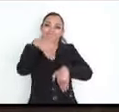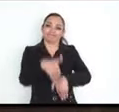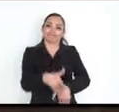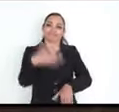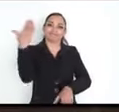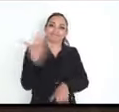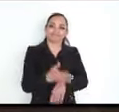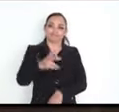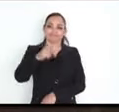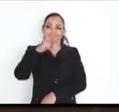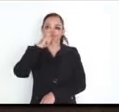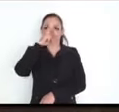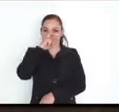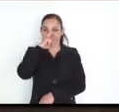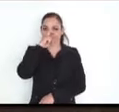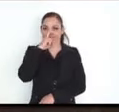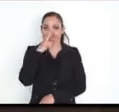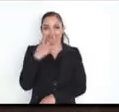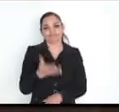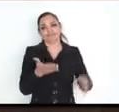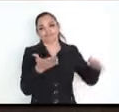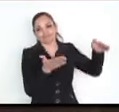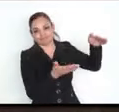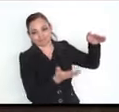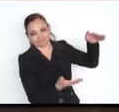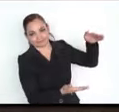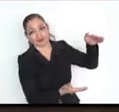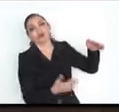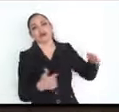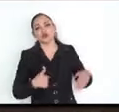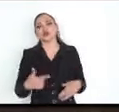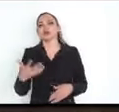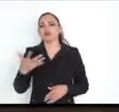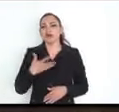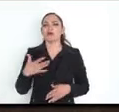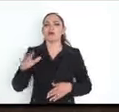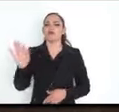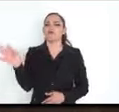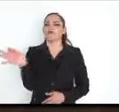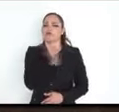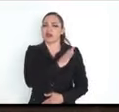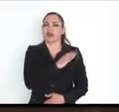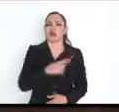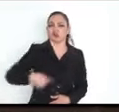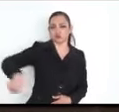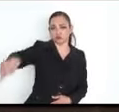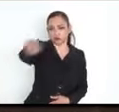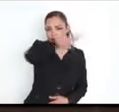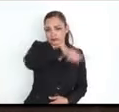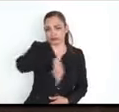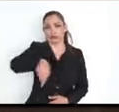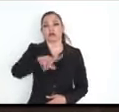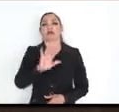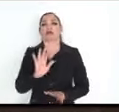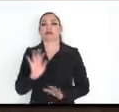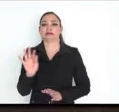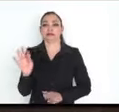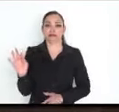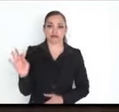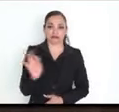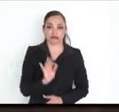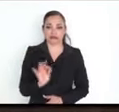duras. Pero yo sí tengo mucho, como les digo, esa fe en ustedes, en que vamos